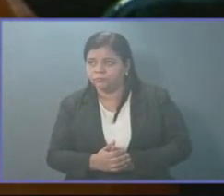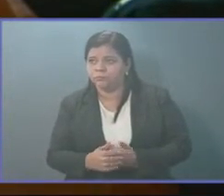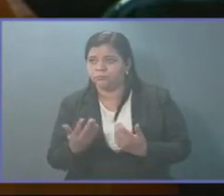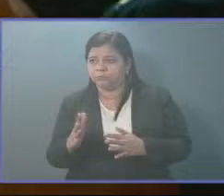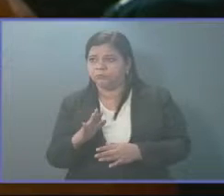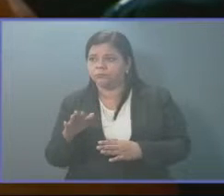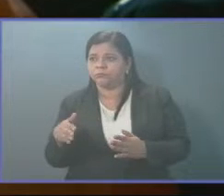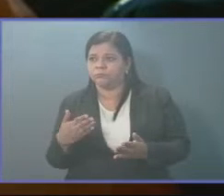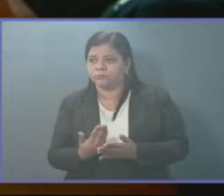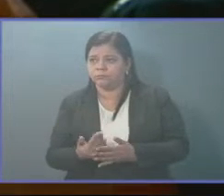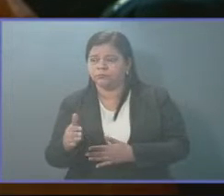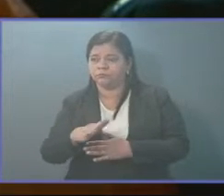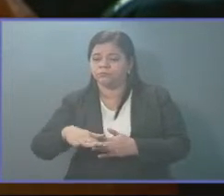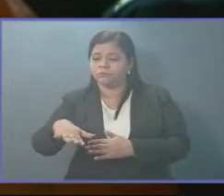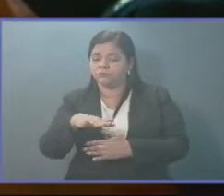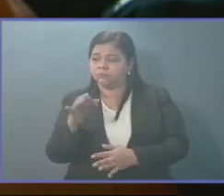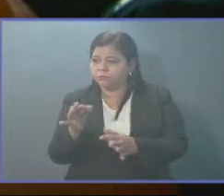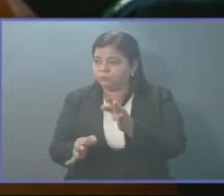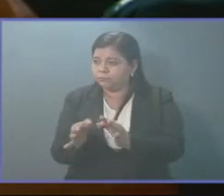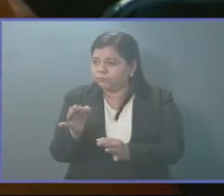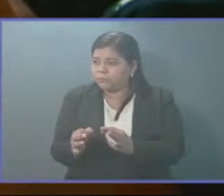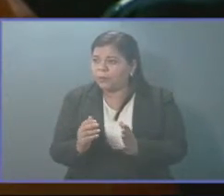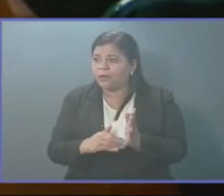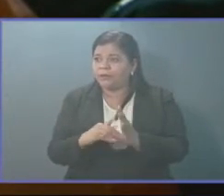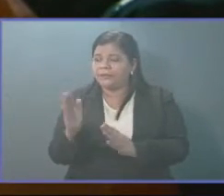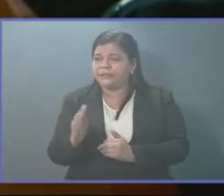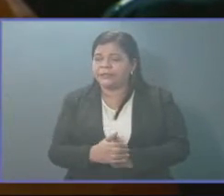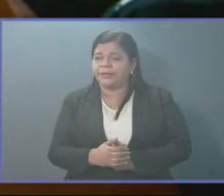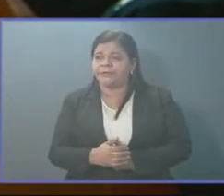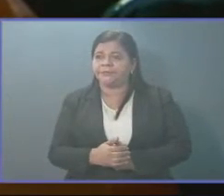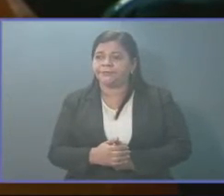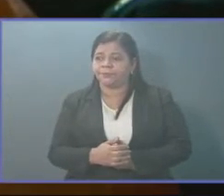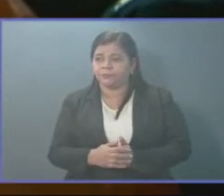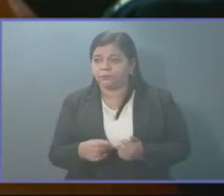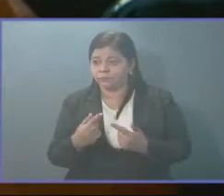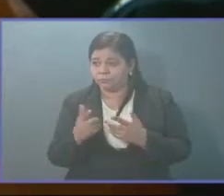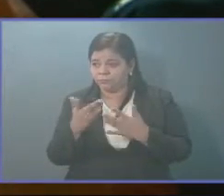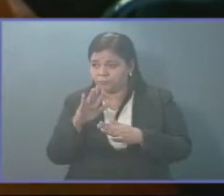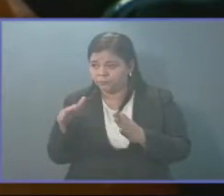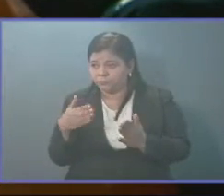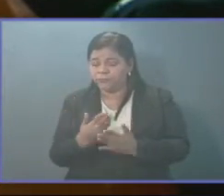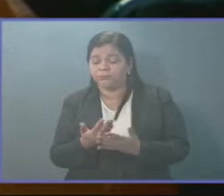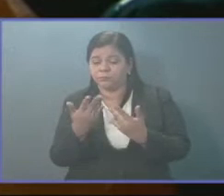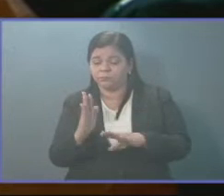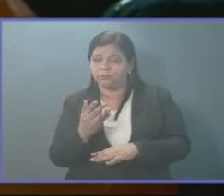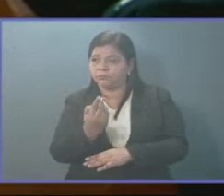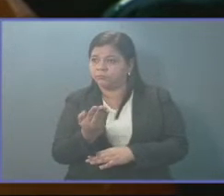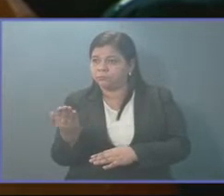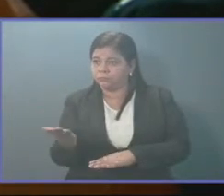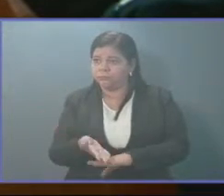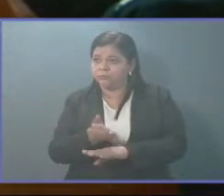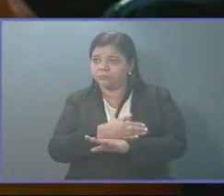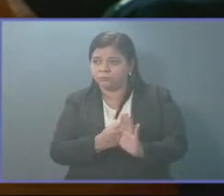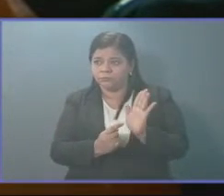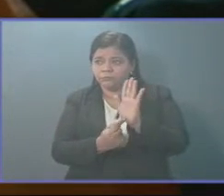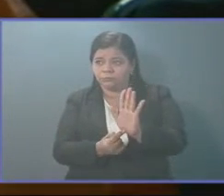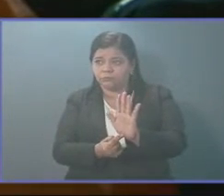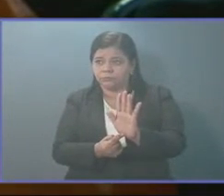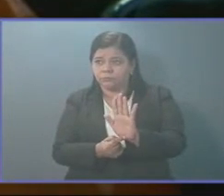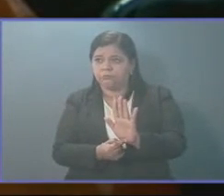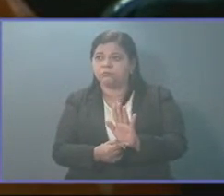hacer justicia en cuanto a las pruebas que se le presenten. Y entonces aquí tenemos